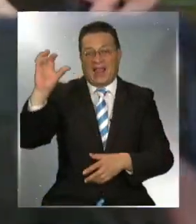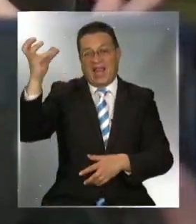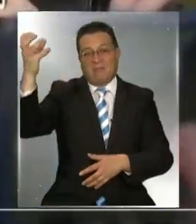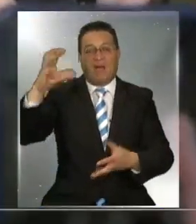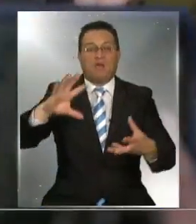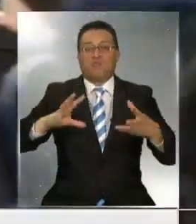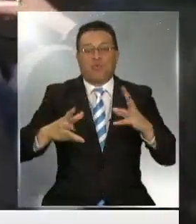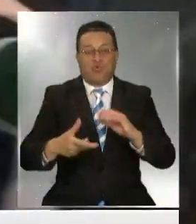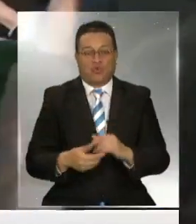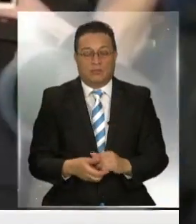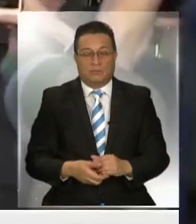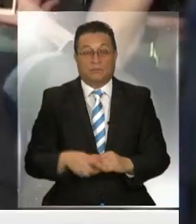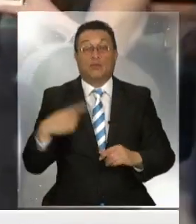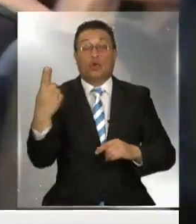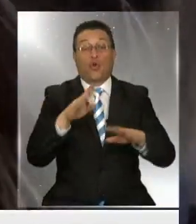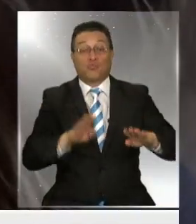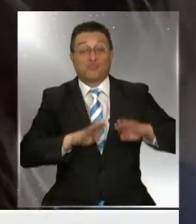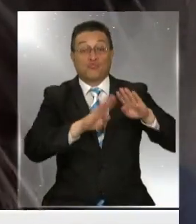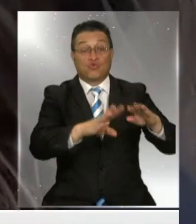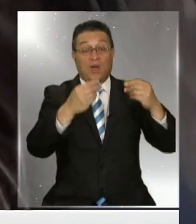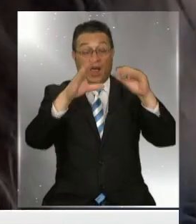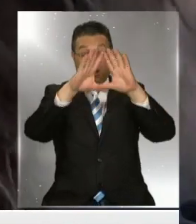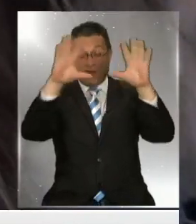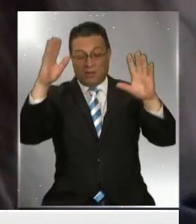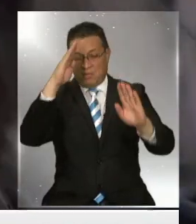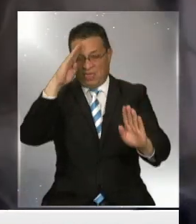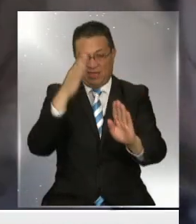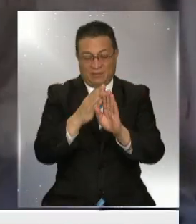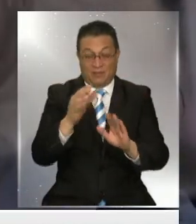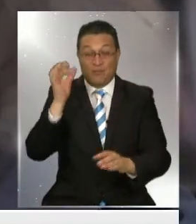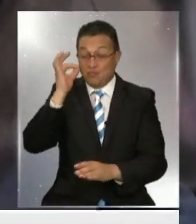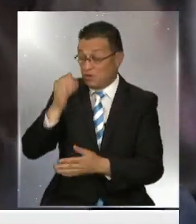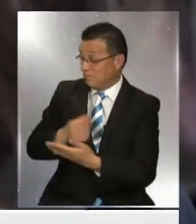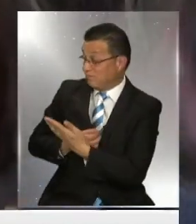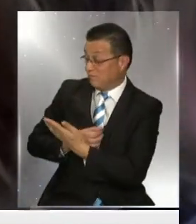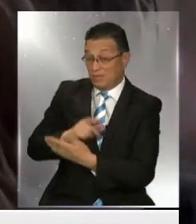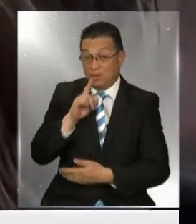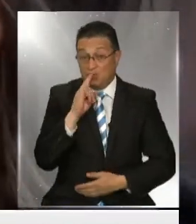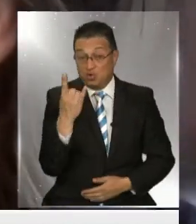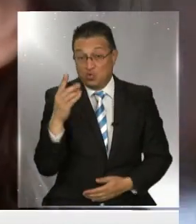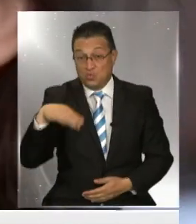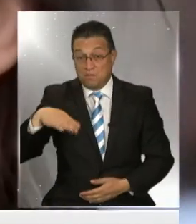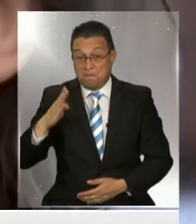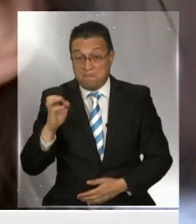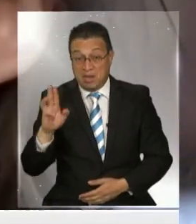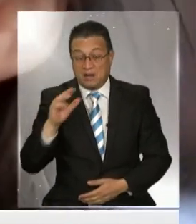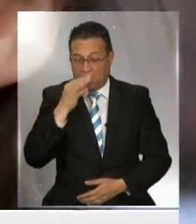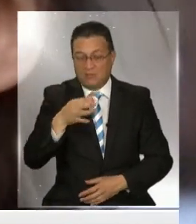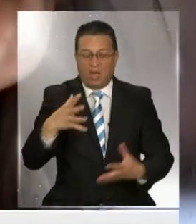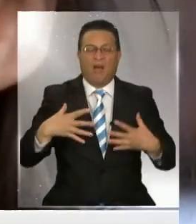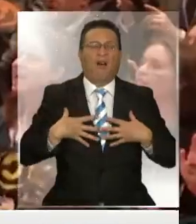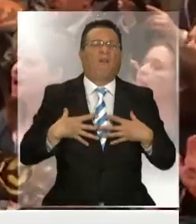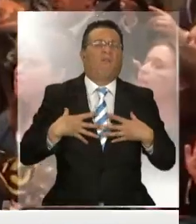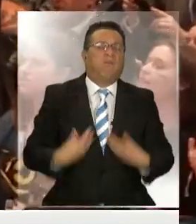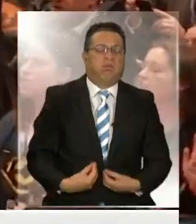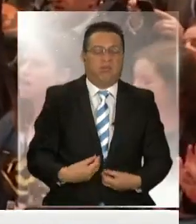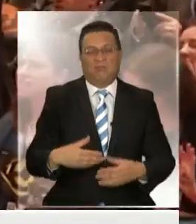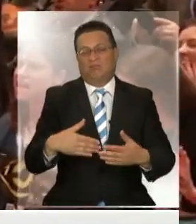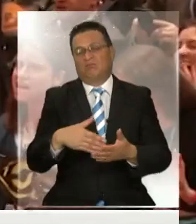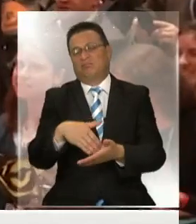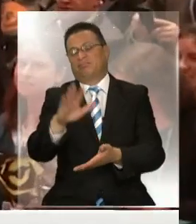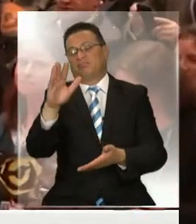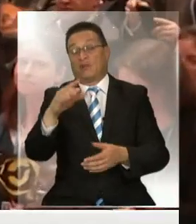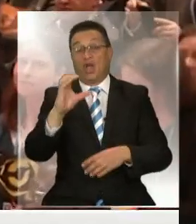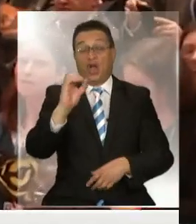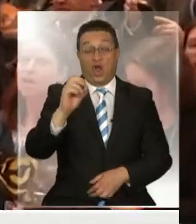el mundo los ambientalistas fueron más directos la activista sueca greta thunder manifestó su gran desilusión mientras las ong